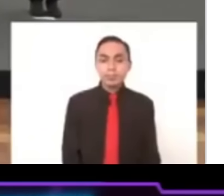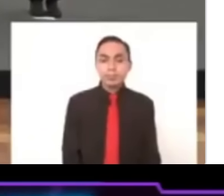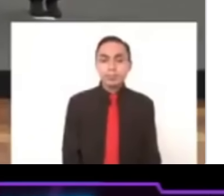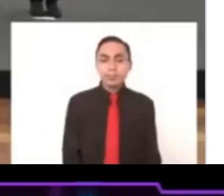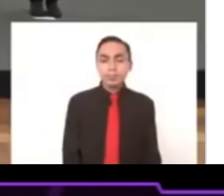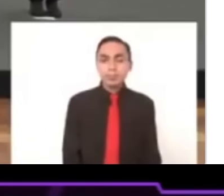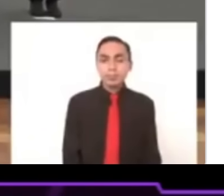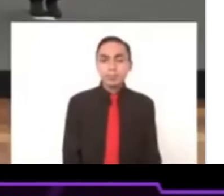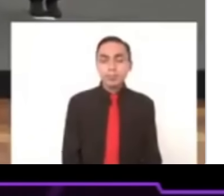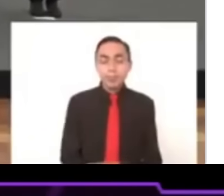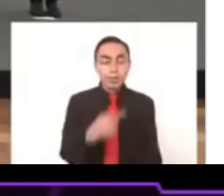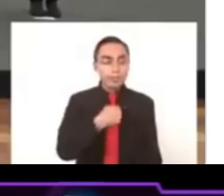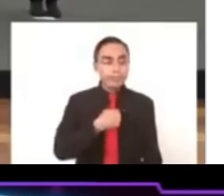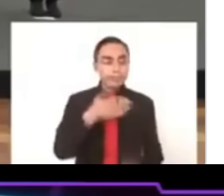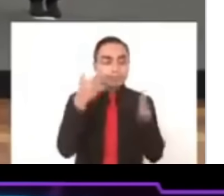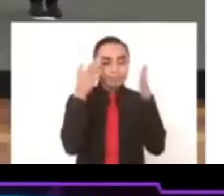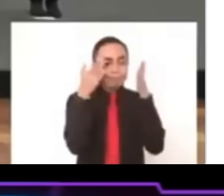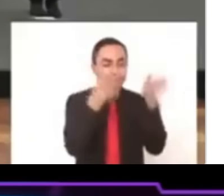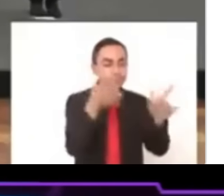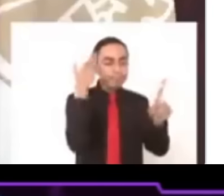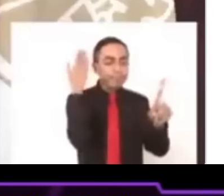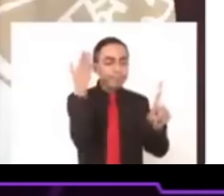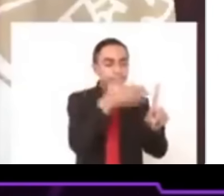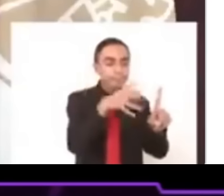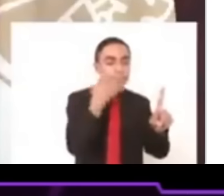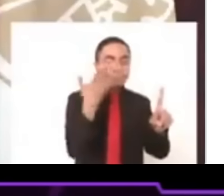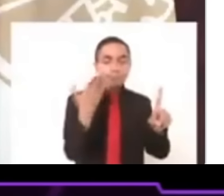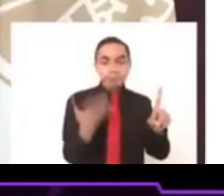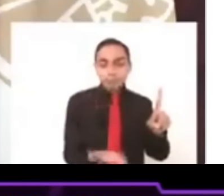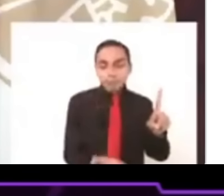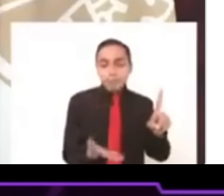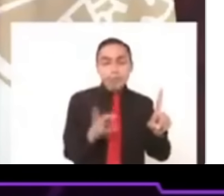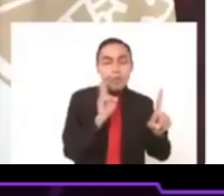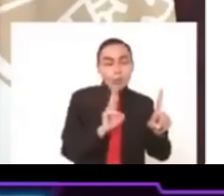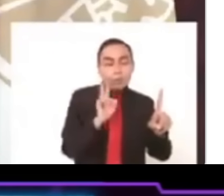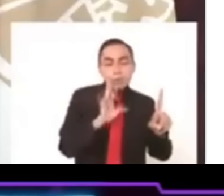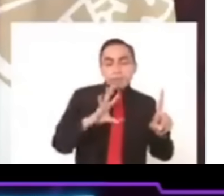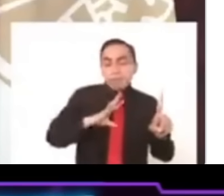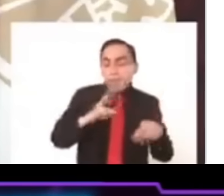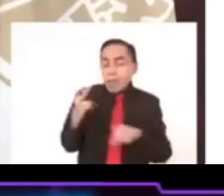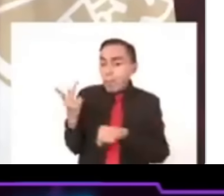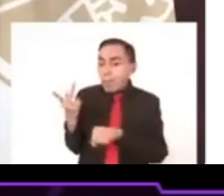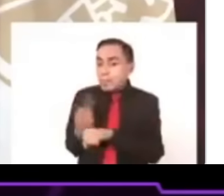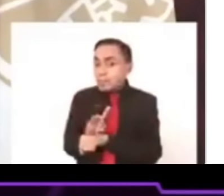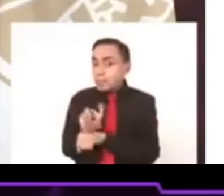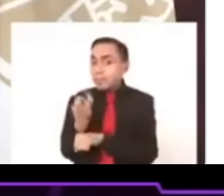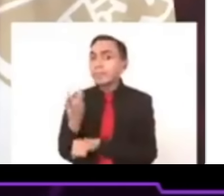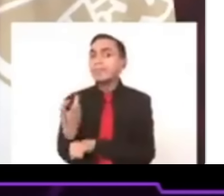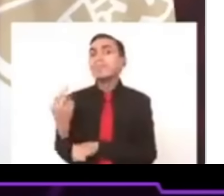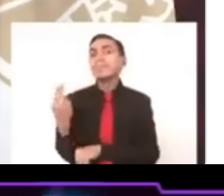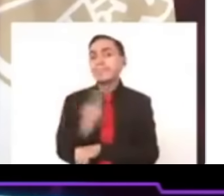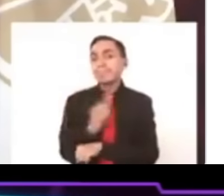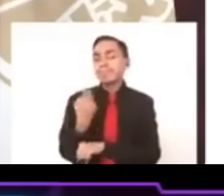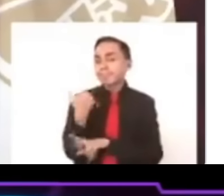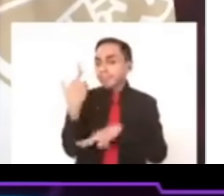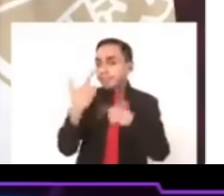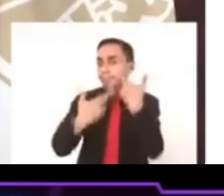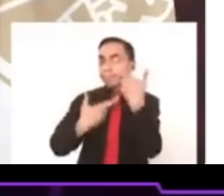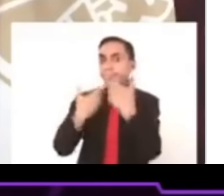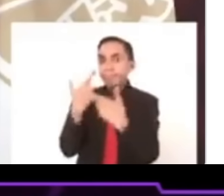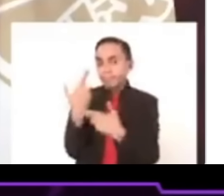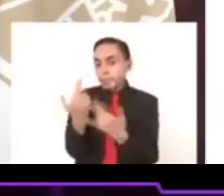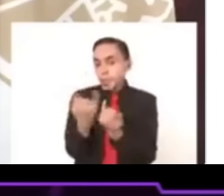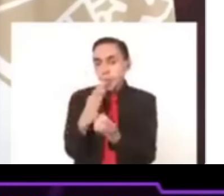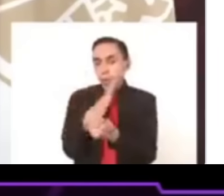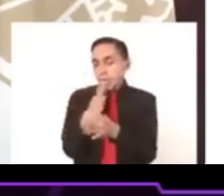hechos objetivos, ¿no? Finalmente, vamos a ver qué es lo que sucedió ahí y yo ya di alguna